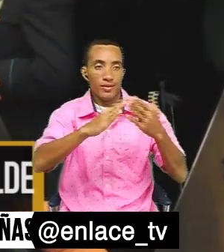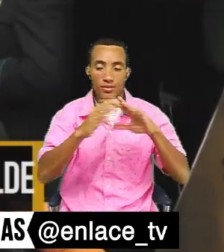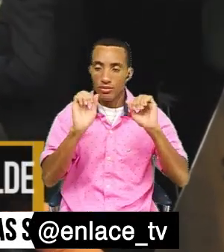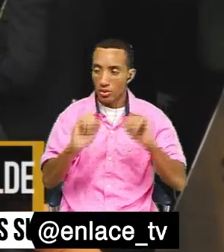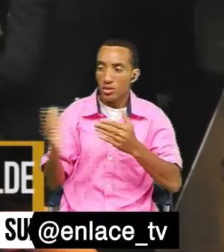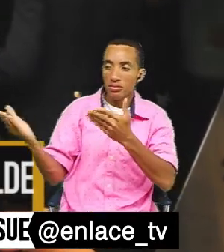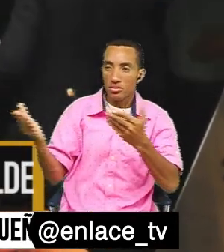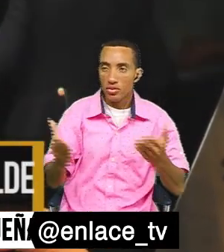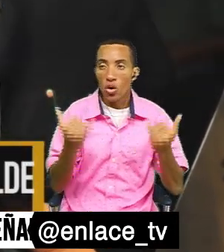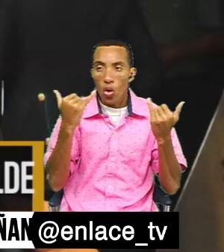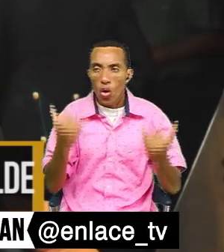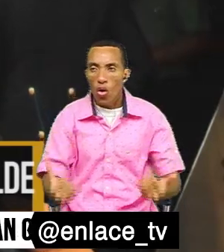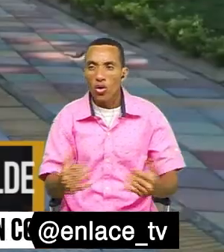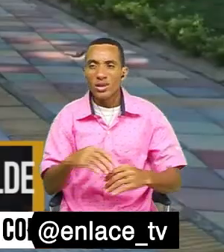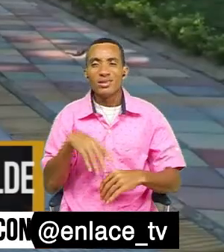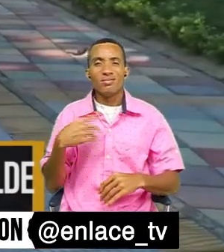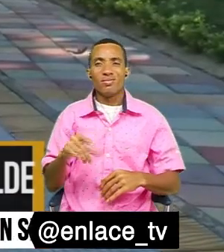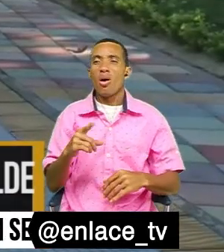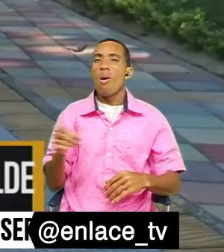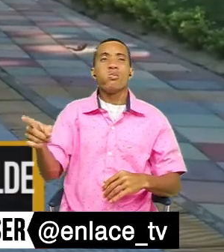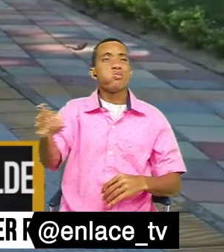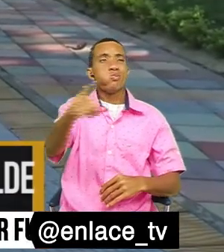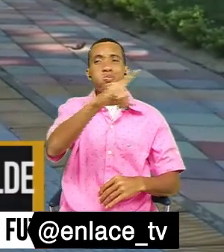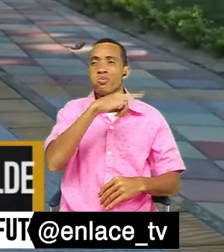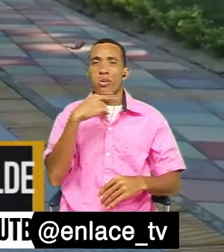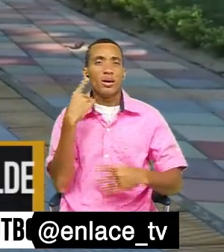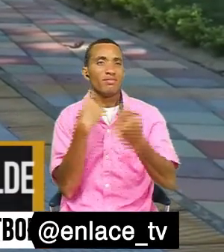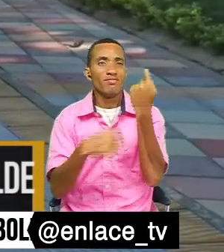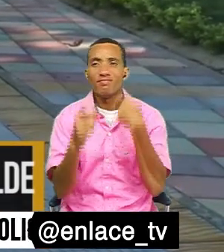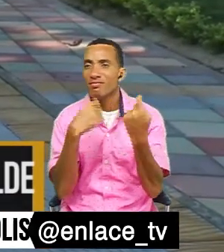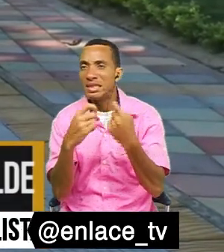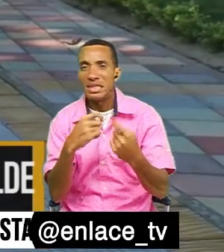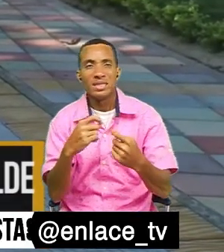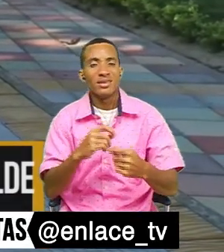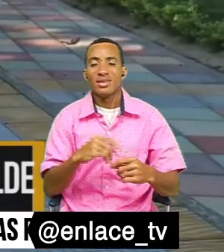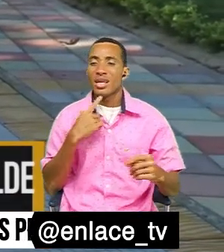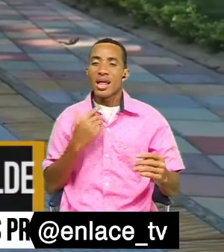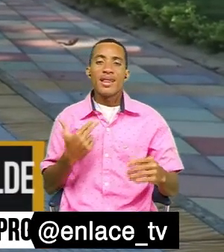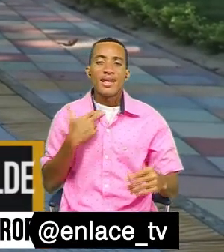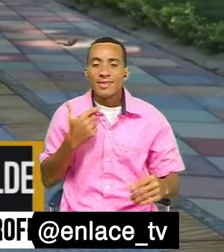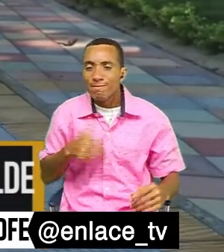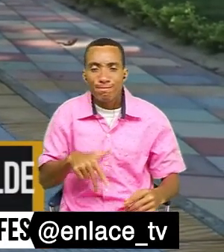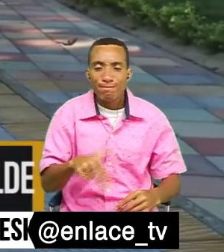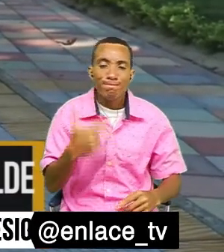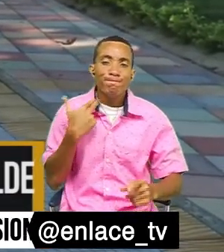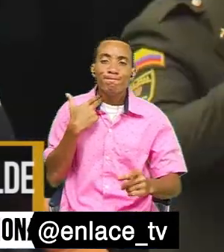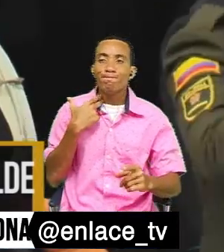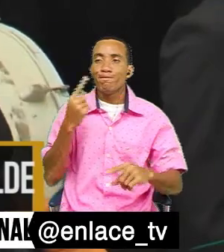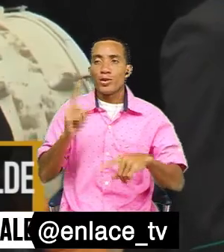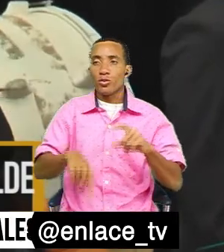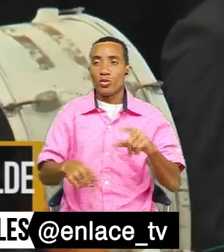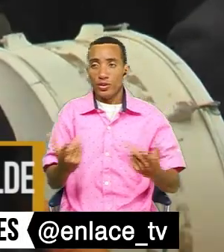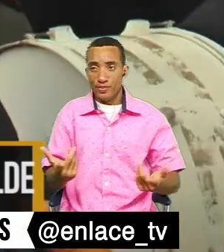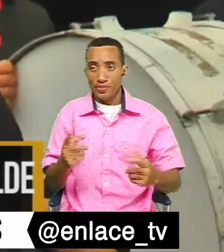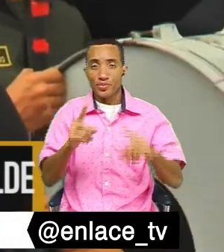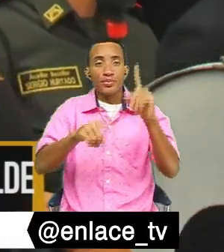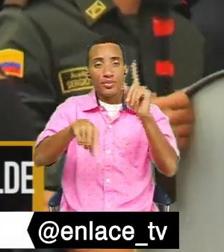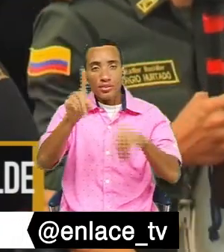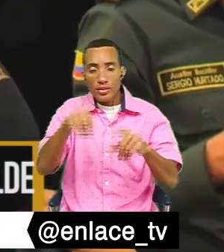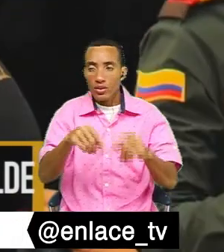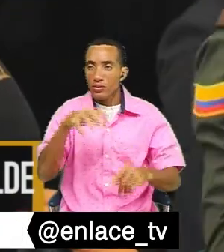parque invadido por los vendedores ambulantes, entonces eso ni se puede transitar ni se puede caminar. Vamos a concertar algunos